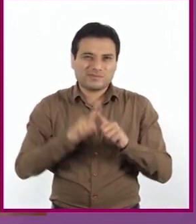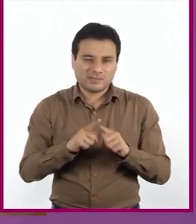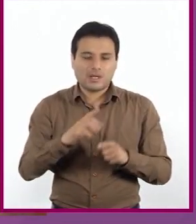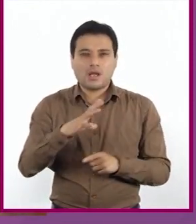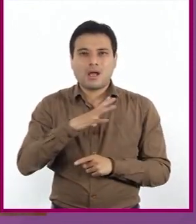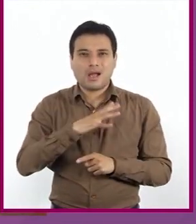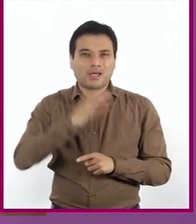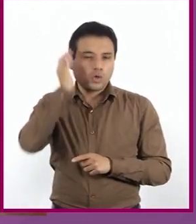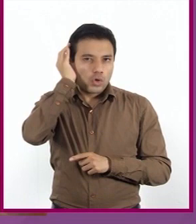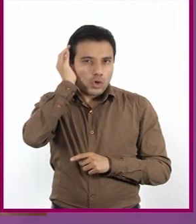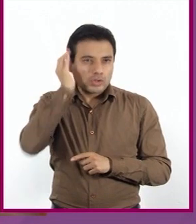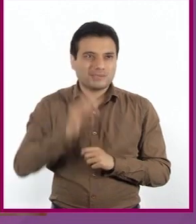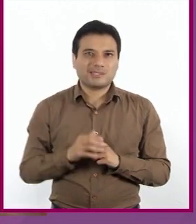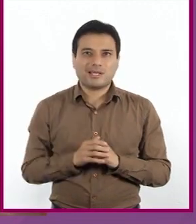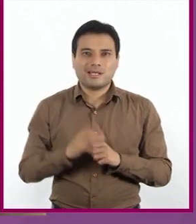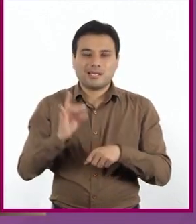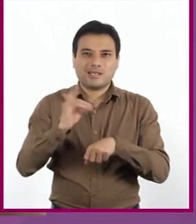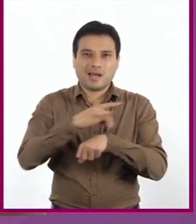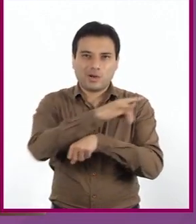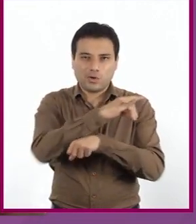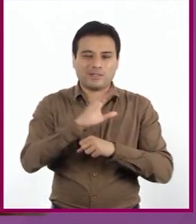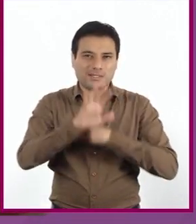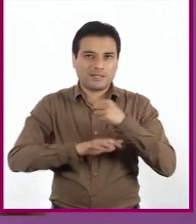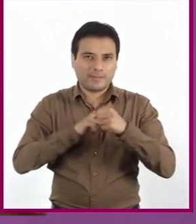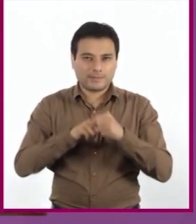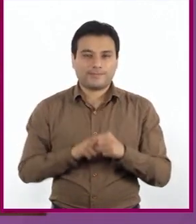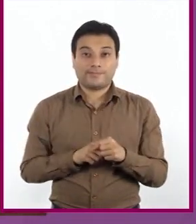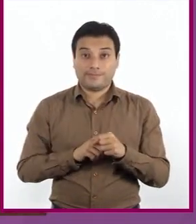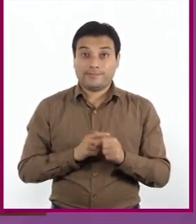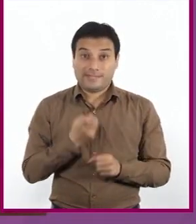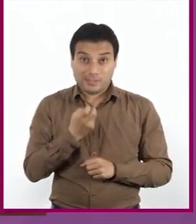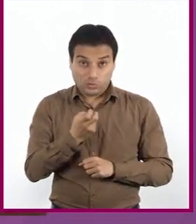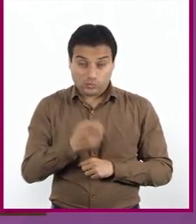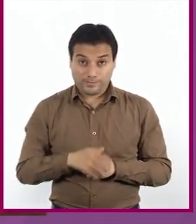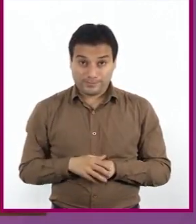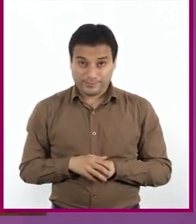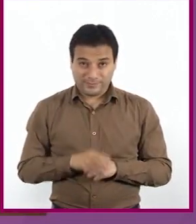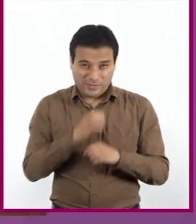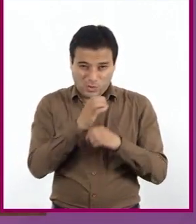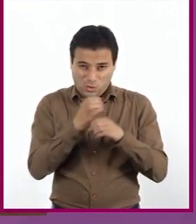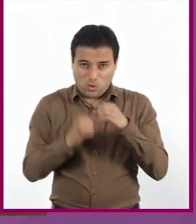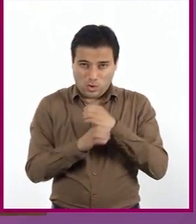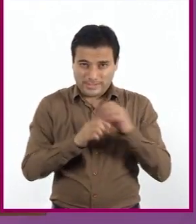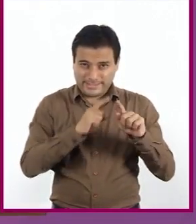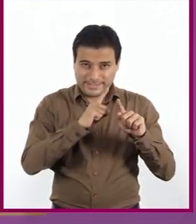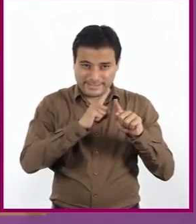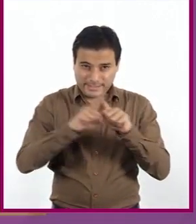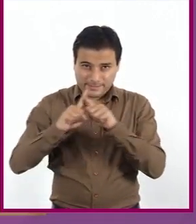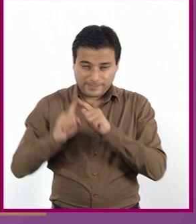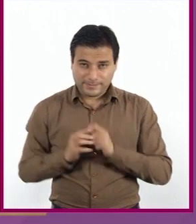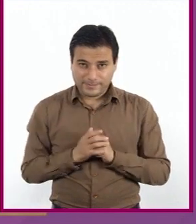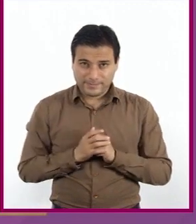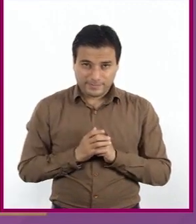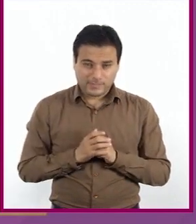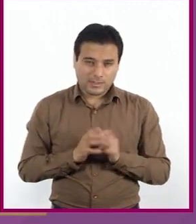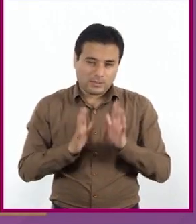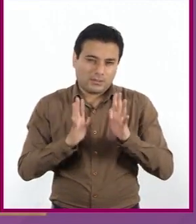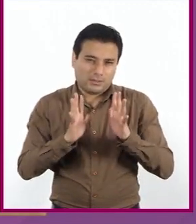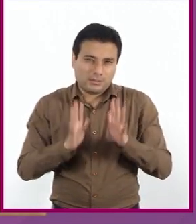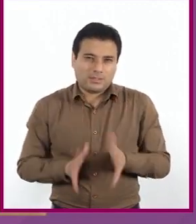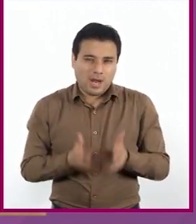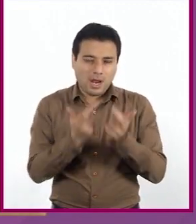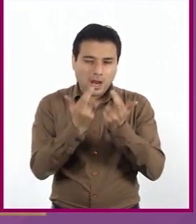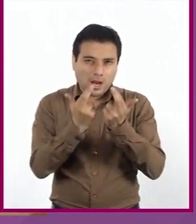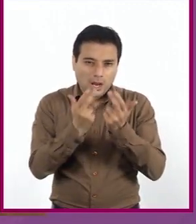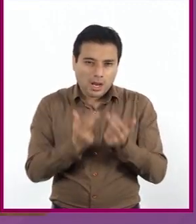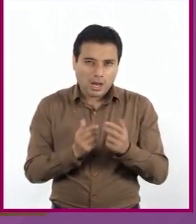conchas, caracoles, había animales. El estado de conservación de la mayoría de los materiales de este nuevo hallazgo, deteriorados por el tiempo